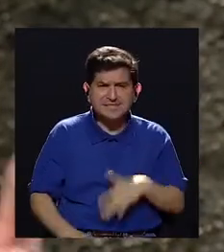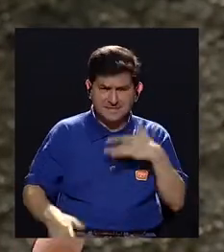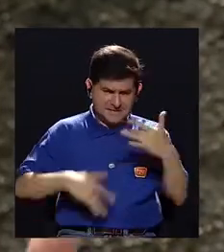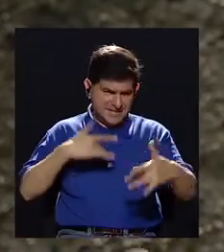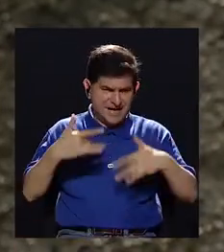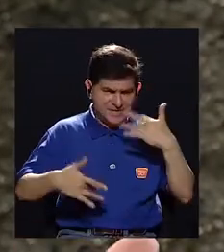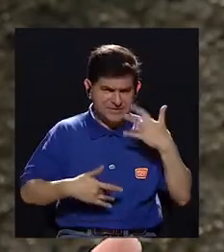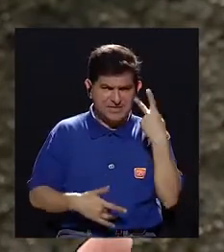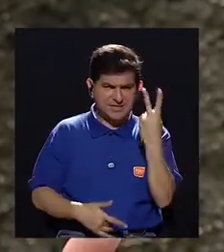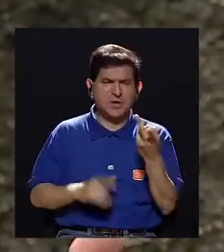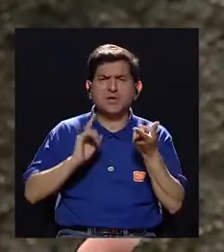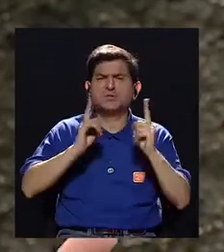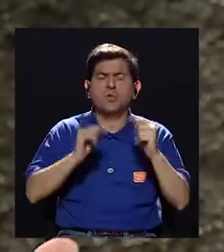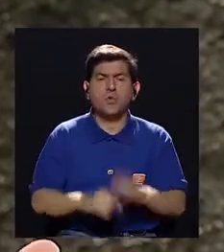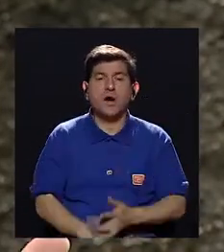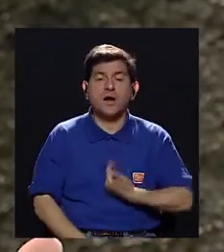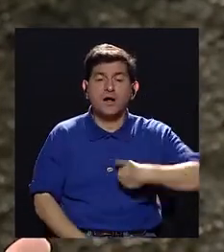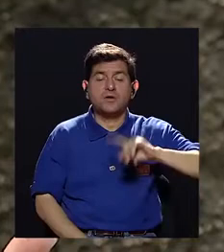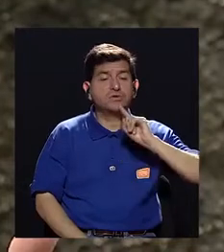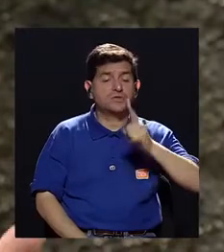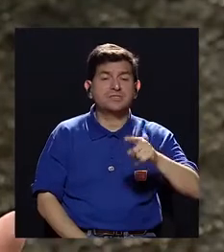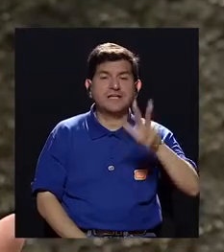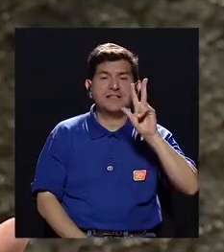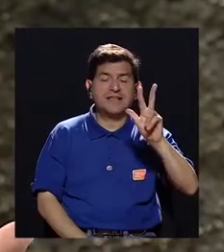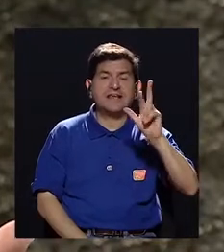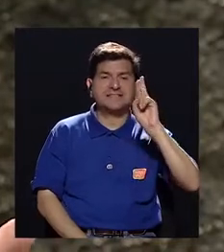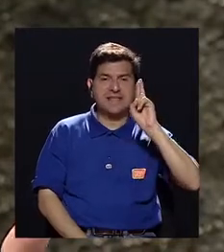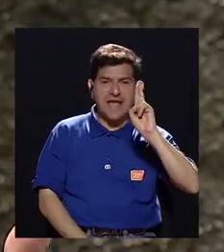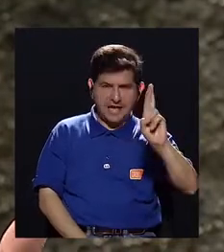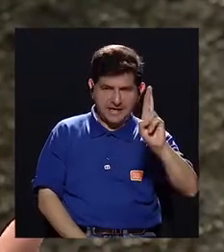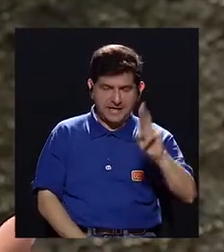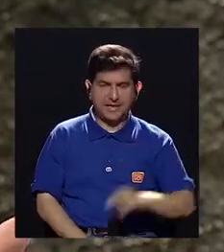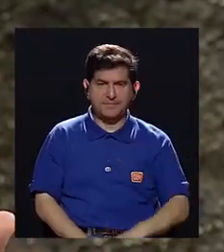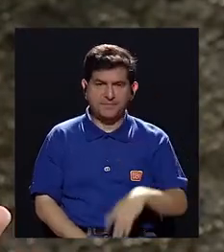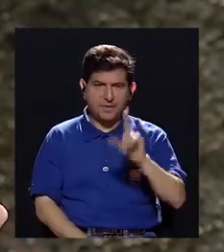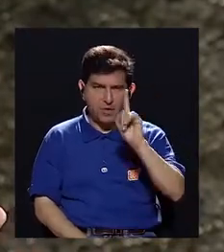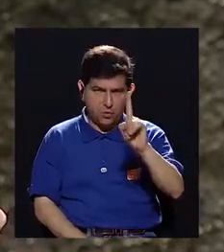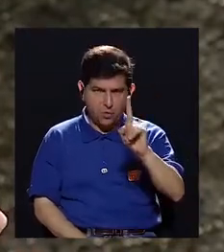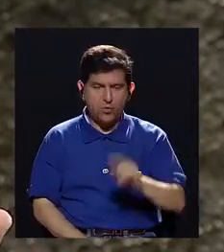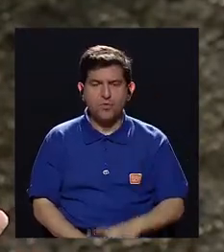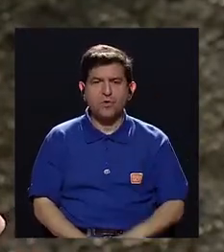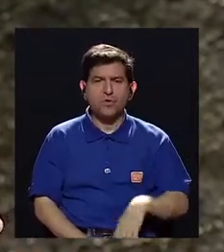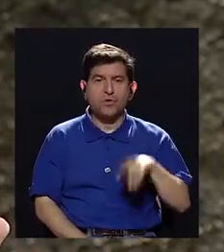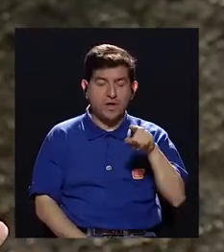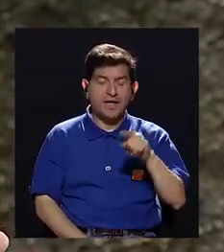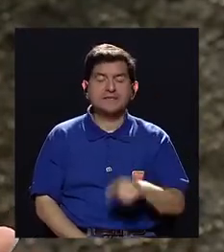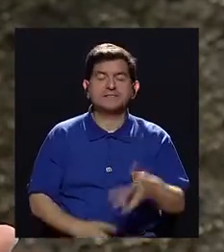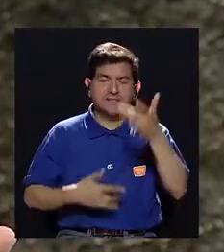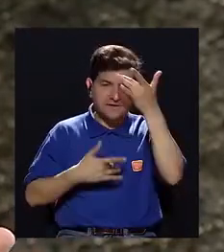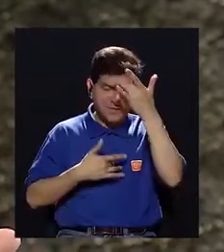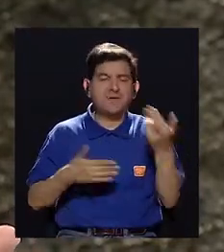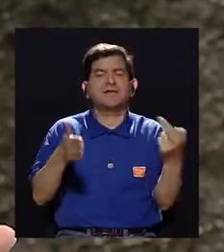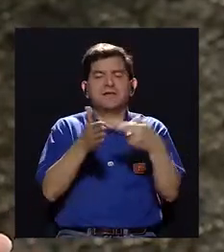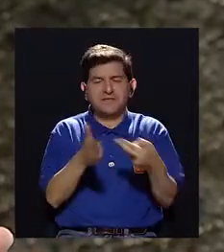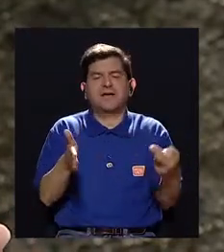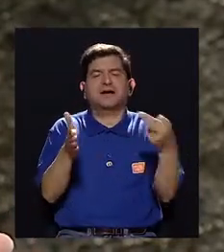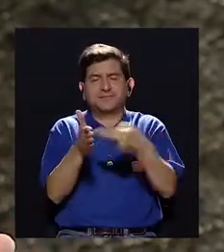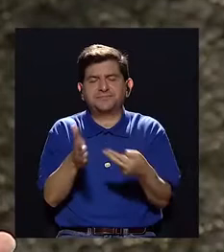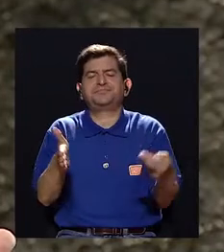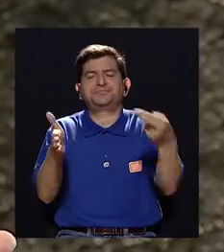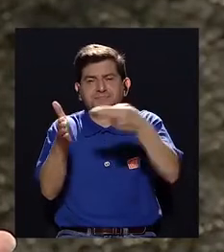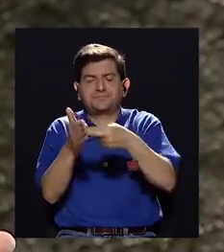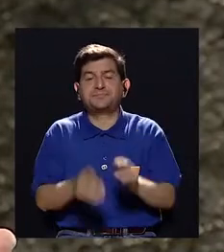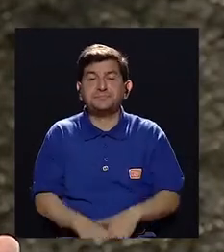los síntomas que nosotros vemos? Bueno, nosotros le decimos las tres R's. ¿Ya? Uno es de que tiene que ser una enfermedad recurrente, o sea,